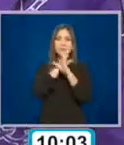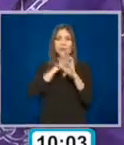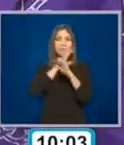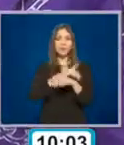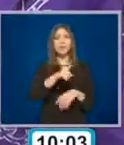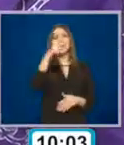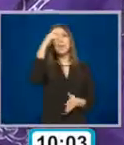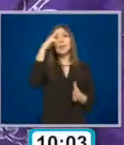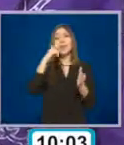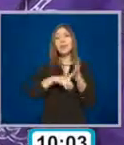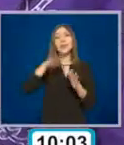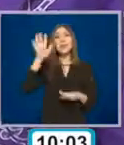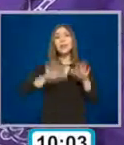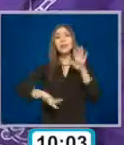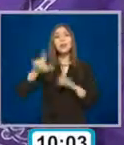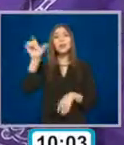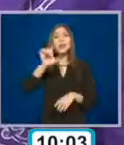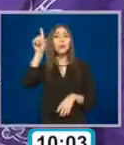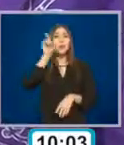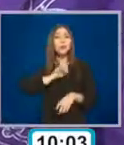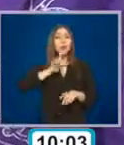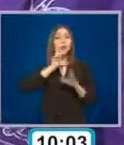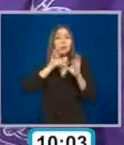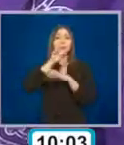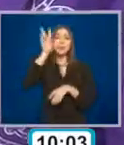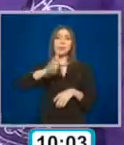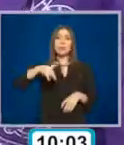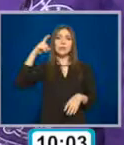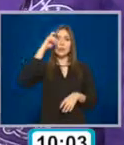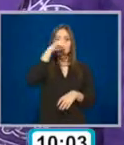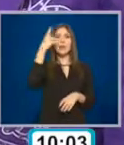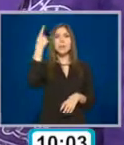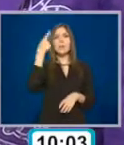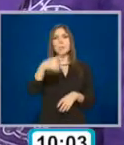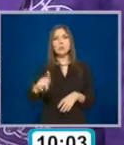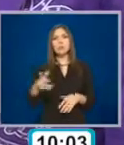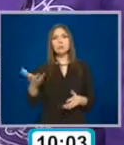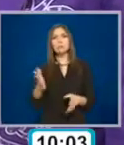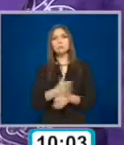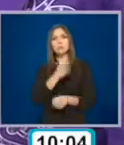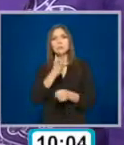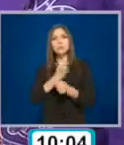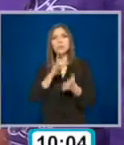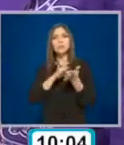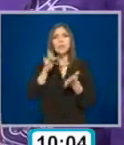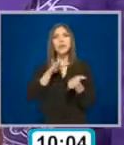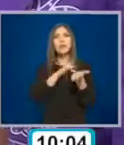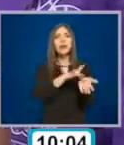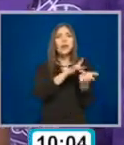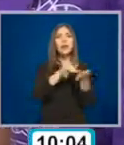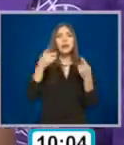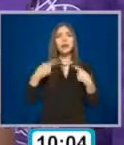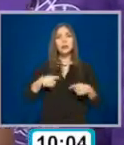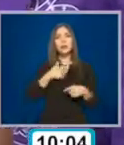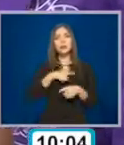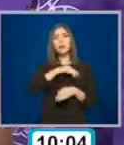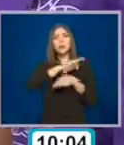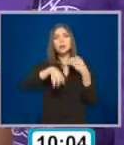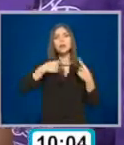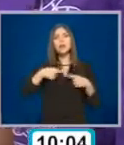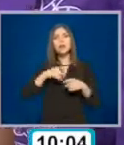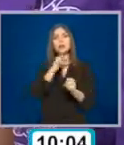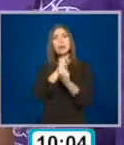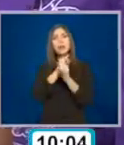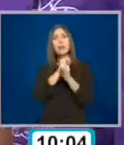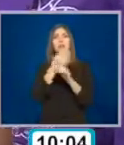bien difícil, pero pues he tenido el apoyo de mis seguidores y todos me ponen buenos comentarios, entonces eso me motiva a seguir para